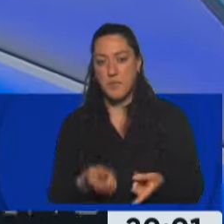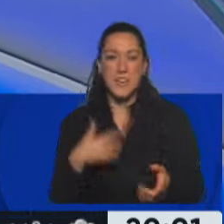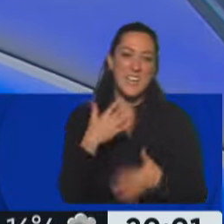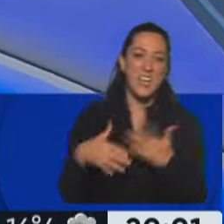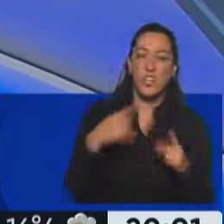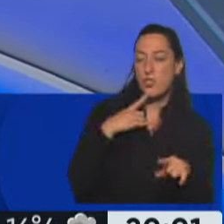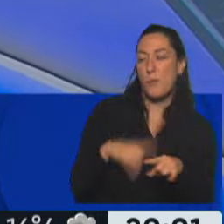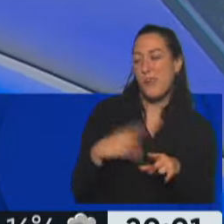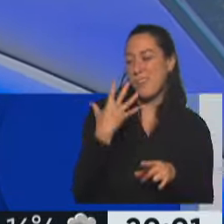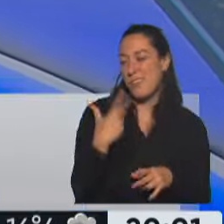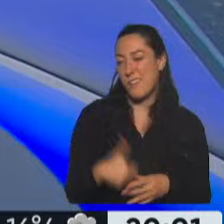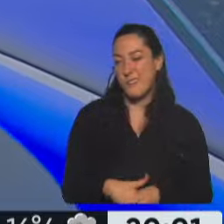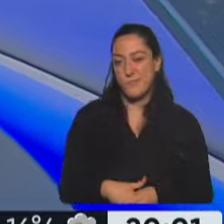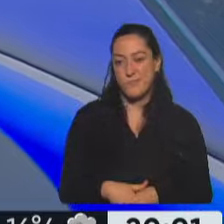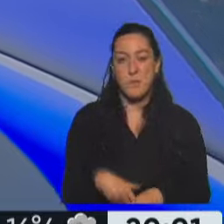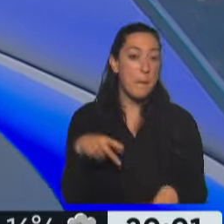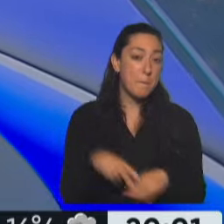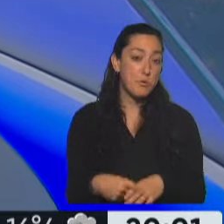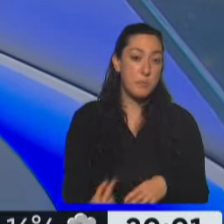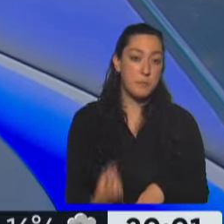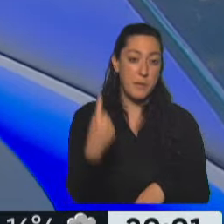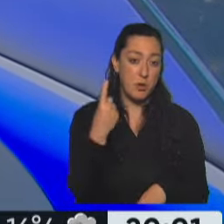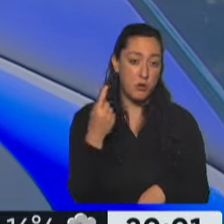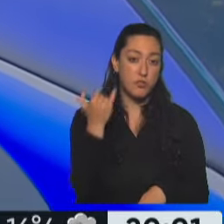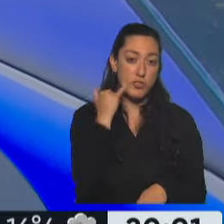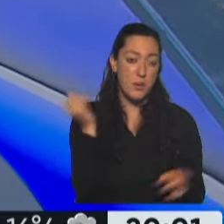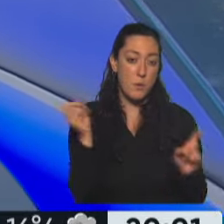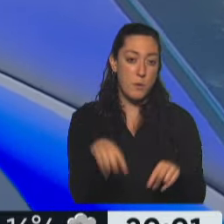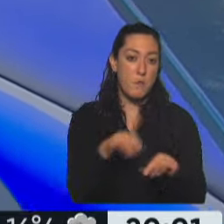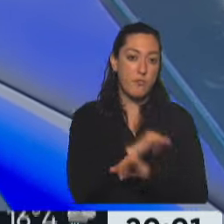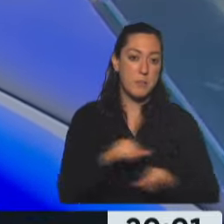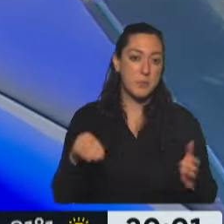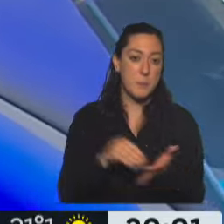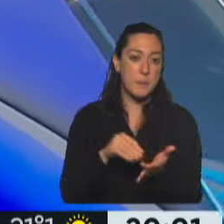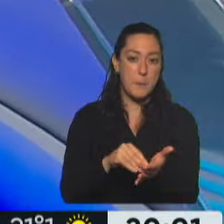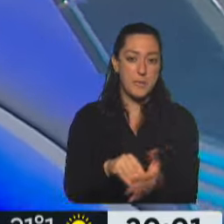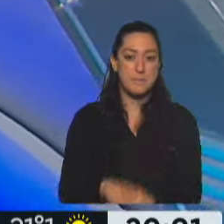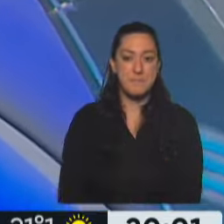espectáculo. Bueno, tenemos que ir a una pausa. Primera pausa. Ya volvemos con más información.